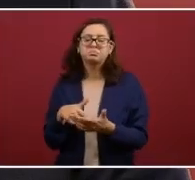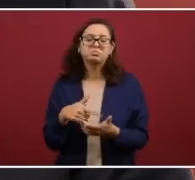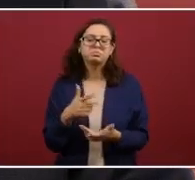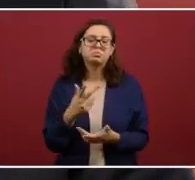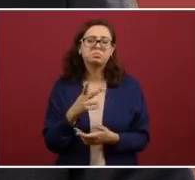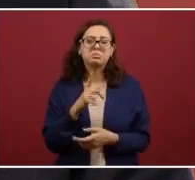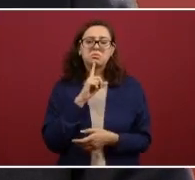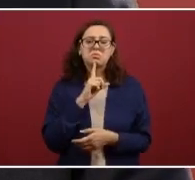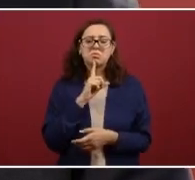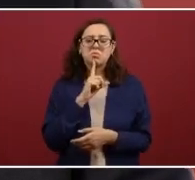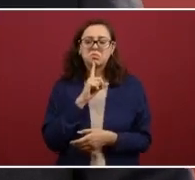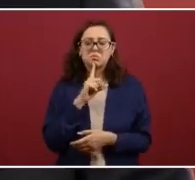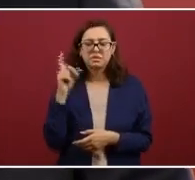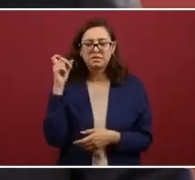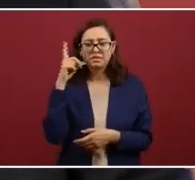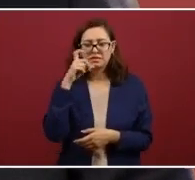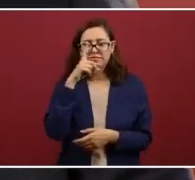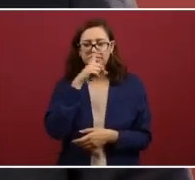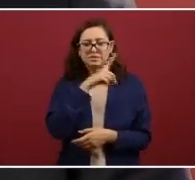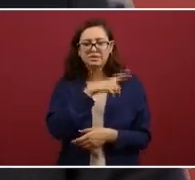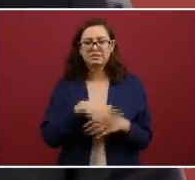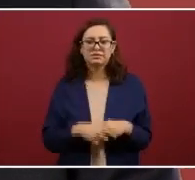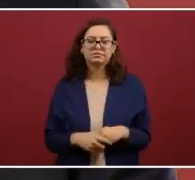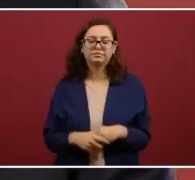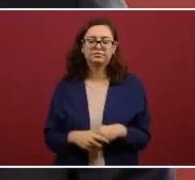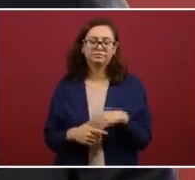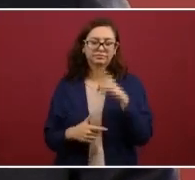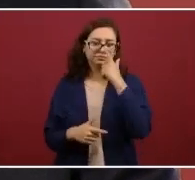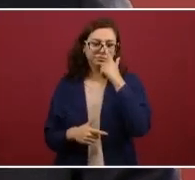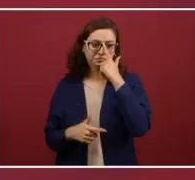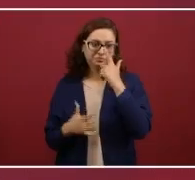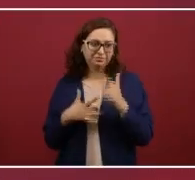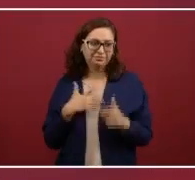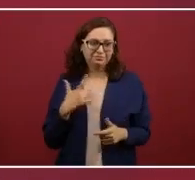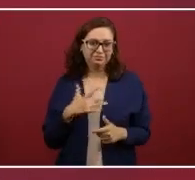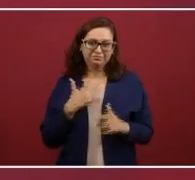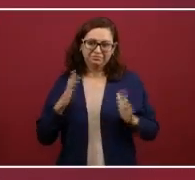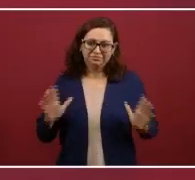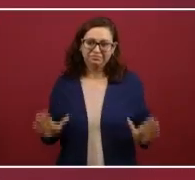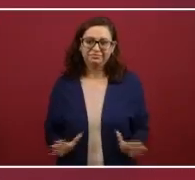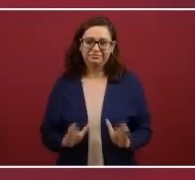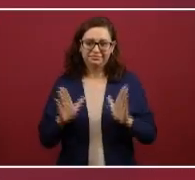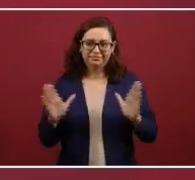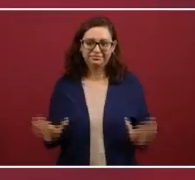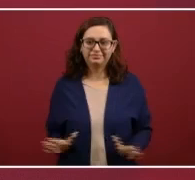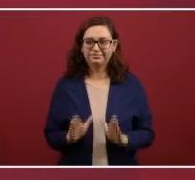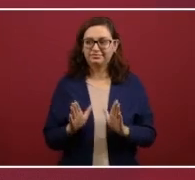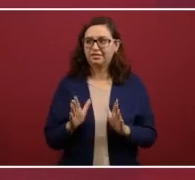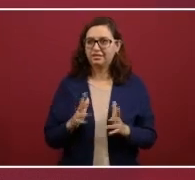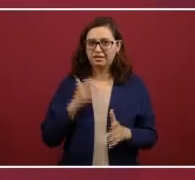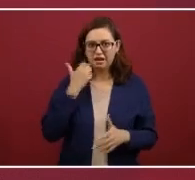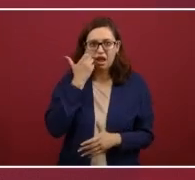y es más alentador que sea un cambio progresista,